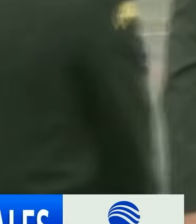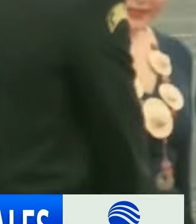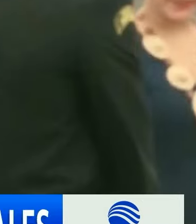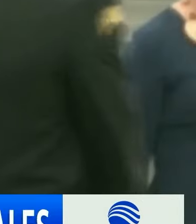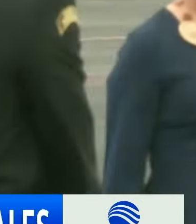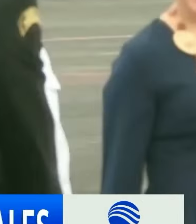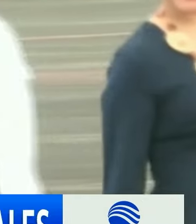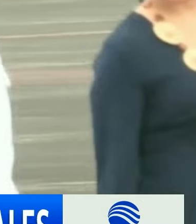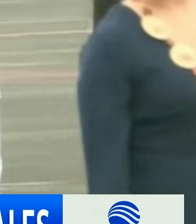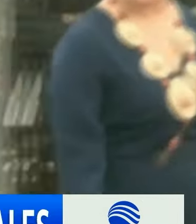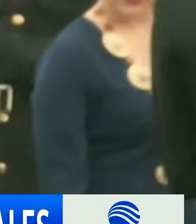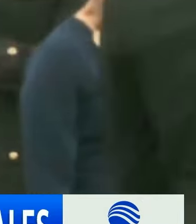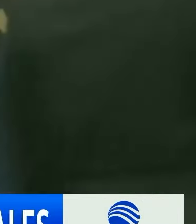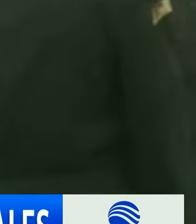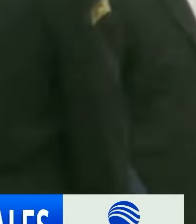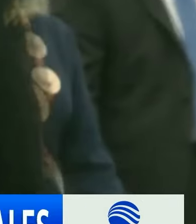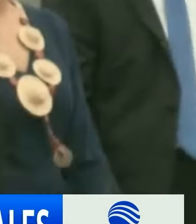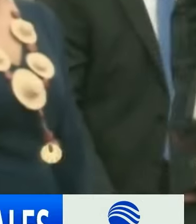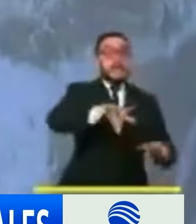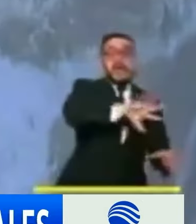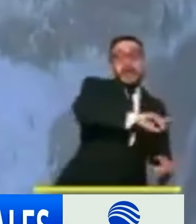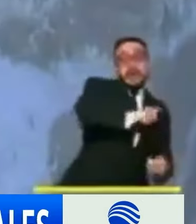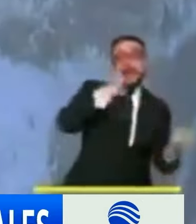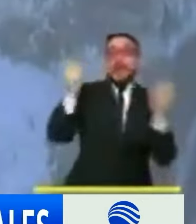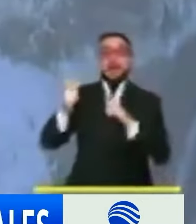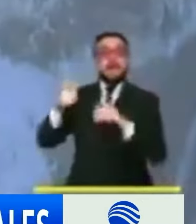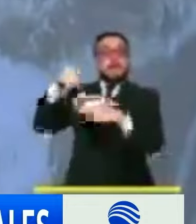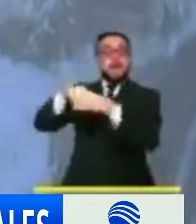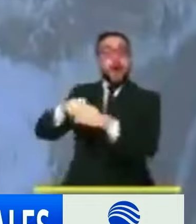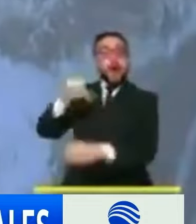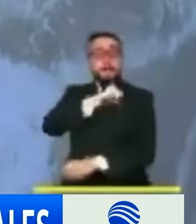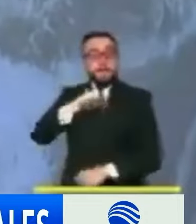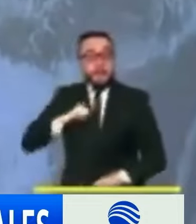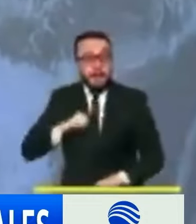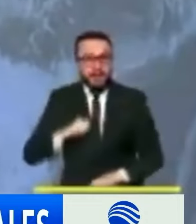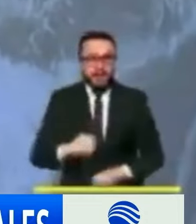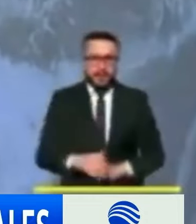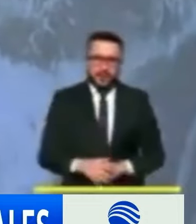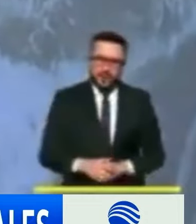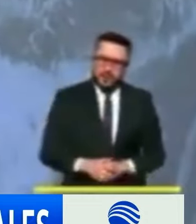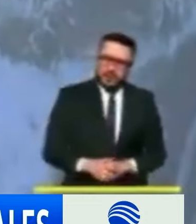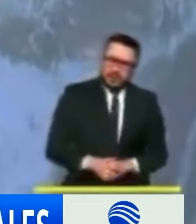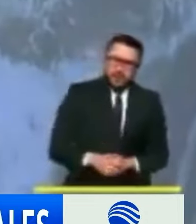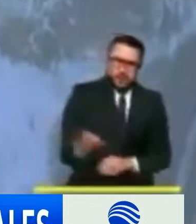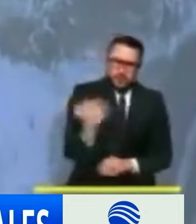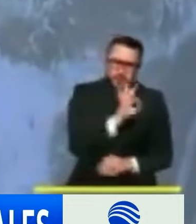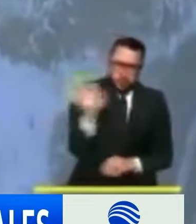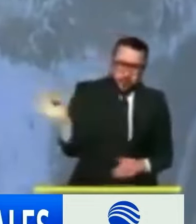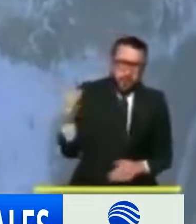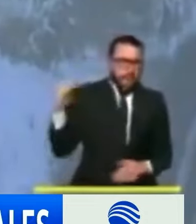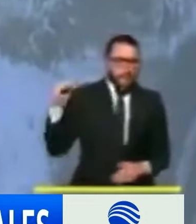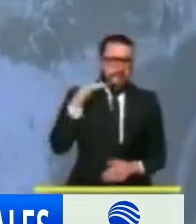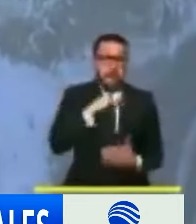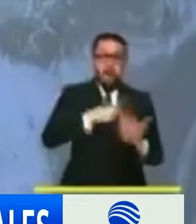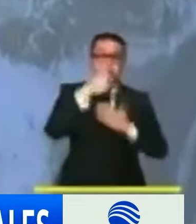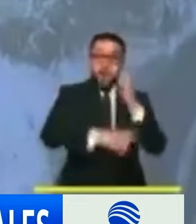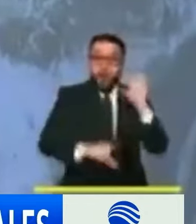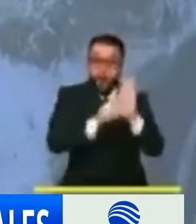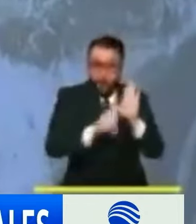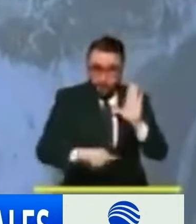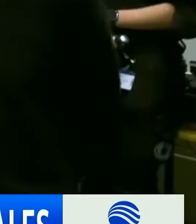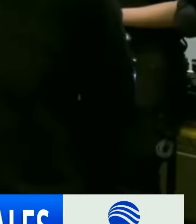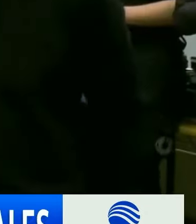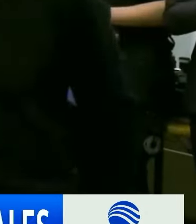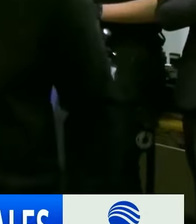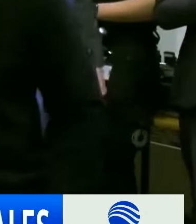vez concertada con los partidos políticos. Su discurso estuvo basado en tres ejes fundamentales: economía, paz y problema